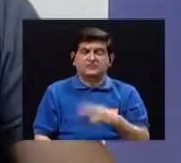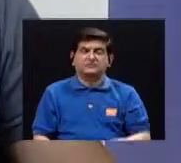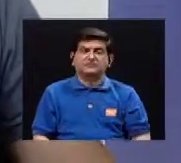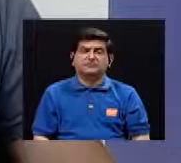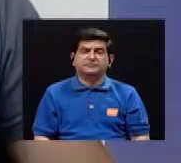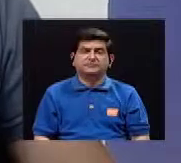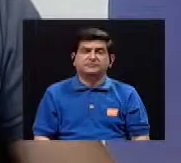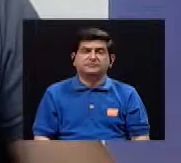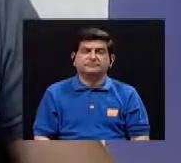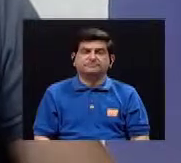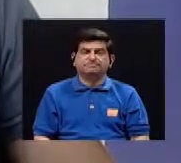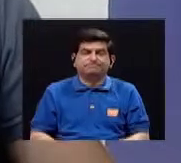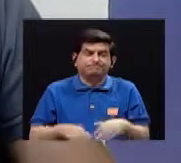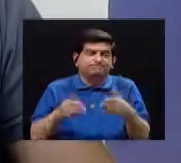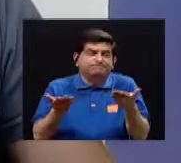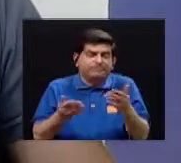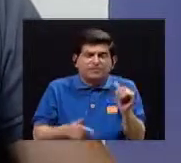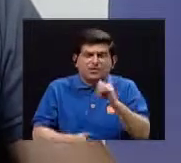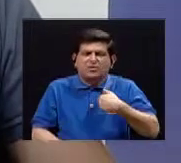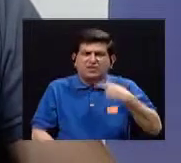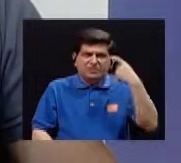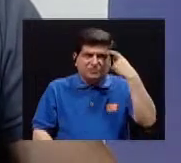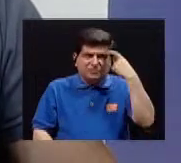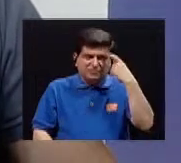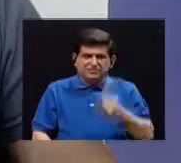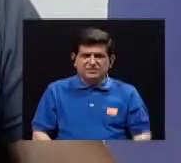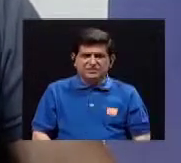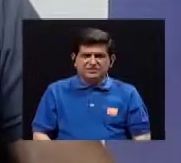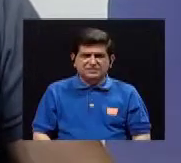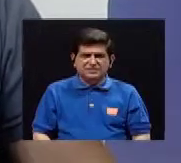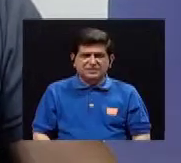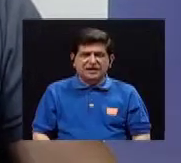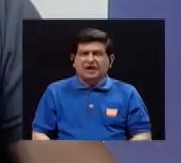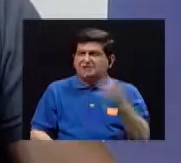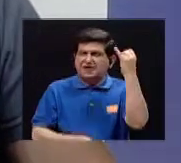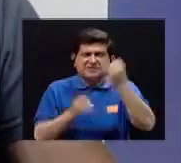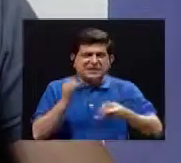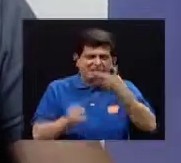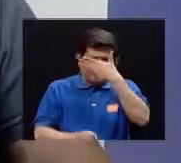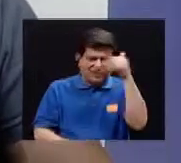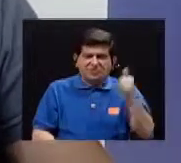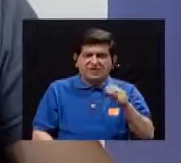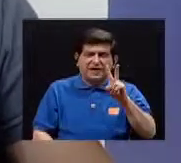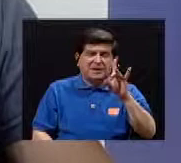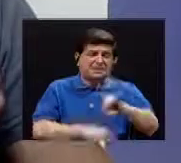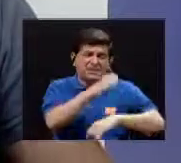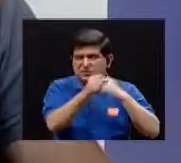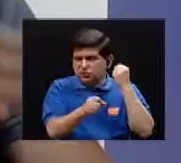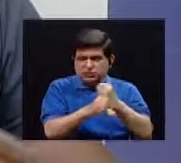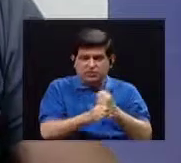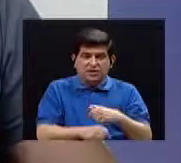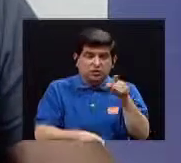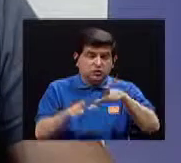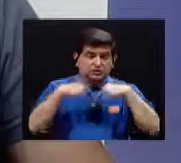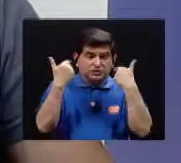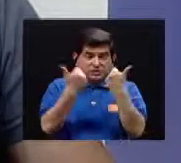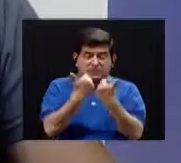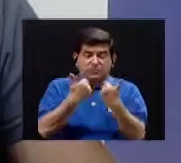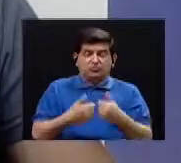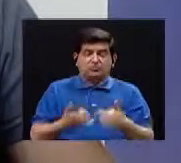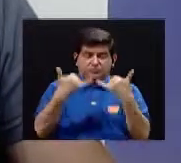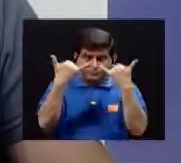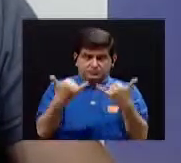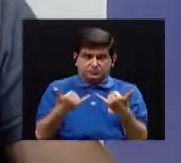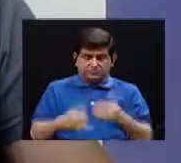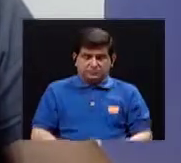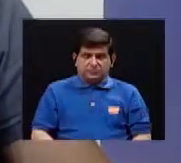eso y también pienso que nos van a terminar de olvidar si pasan 28 años 10 y 10 y ahora este grupo